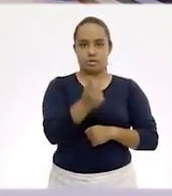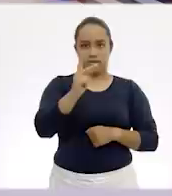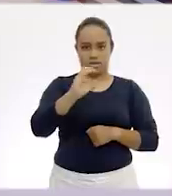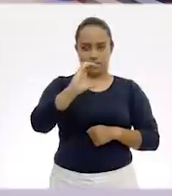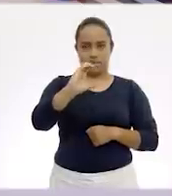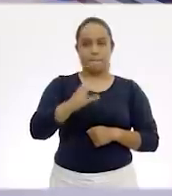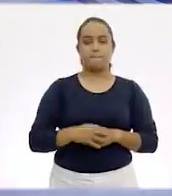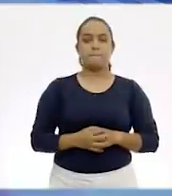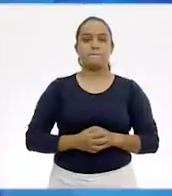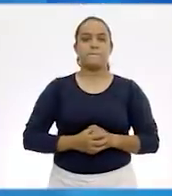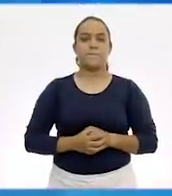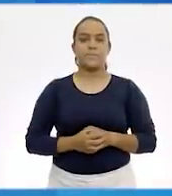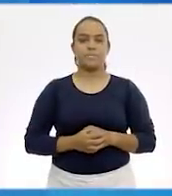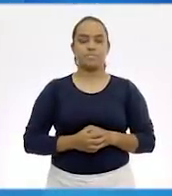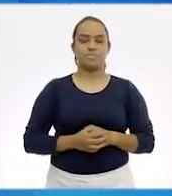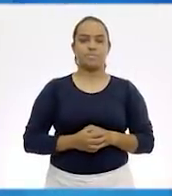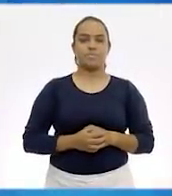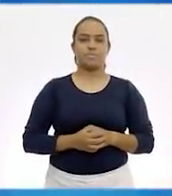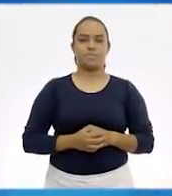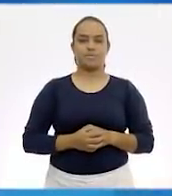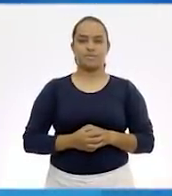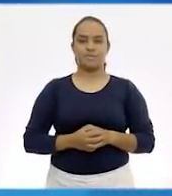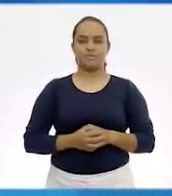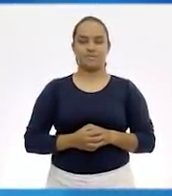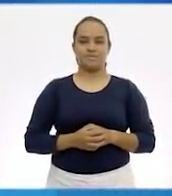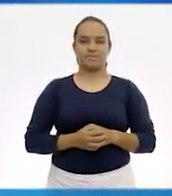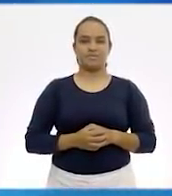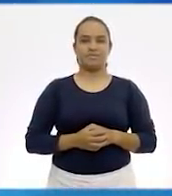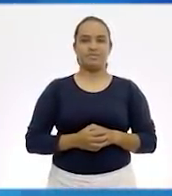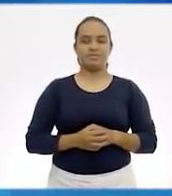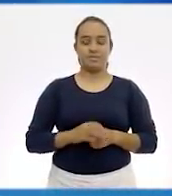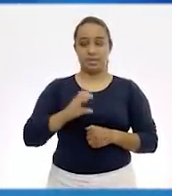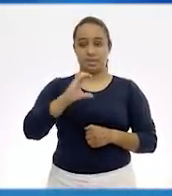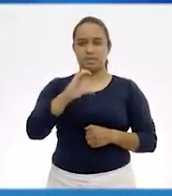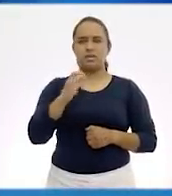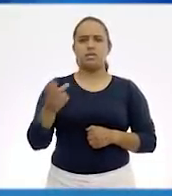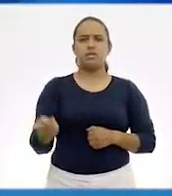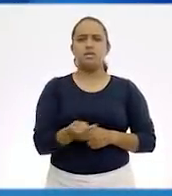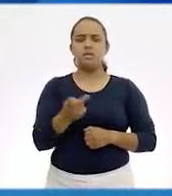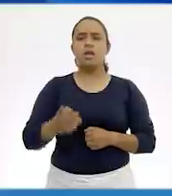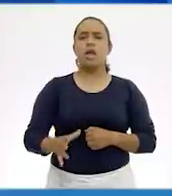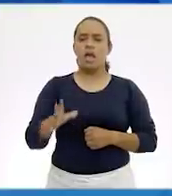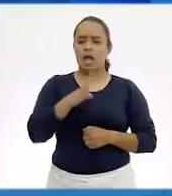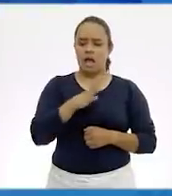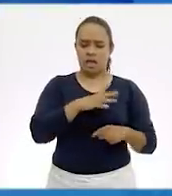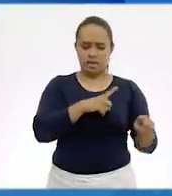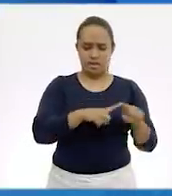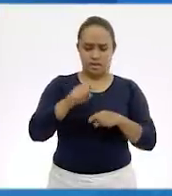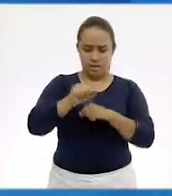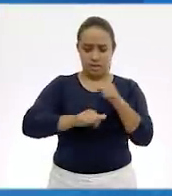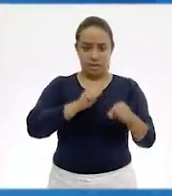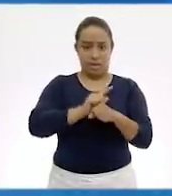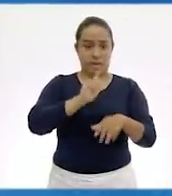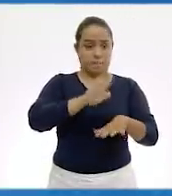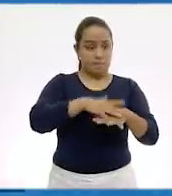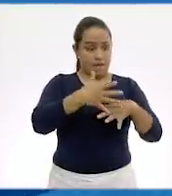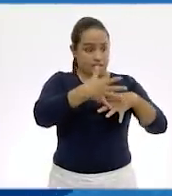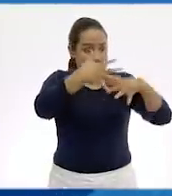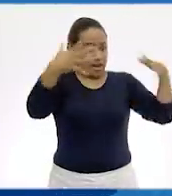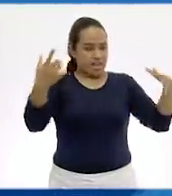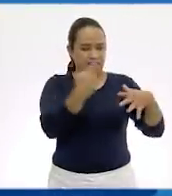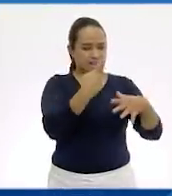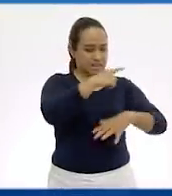inciso C. Inciso C. Dice, ¿existen animales más grandes que la ballena